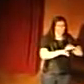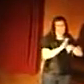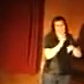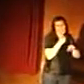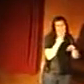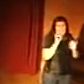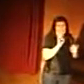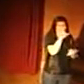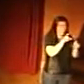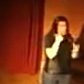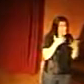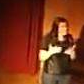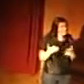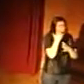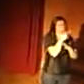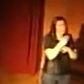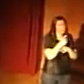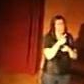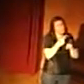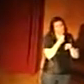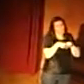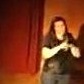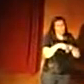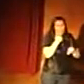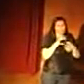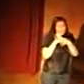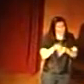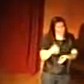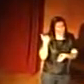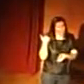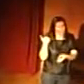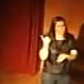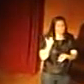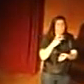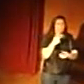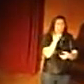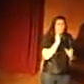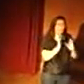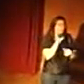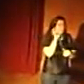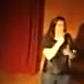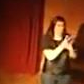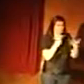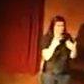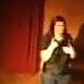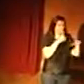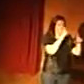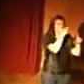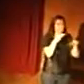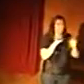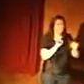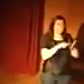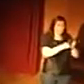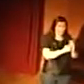parte de los artistas sigue teniendo un gran protagonismo piensen por ejemplo en el propio siglo XV estas pinturas de arquitecturas